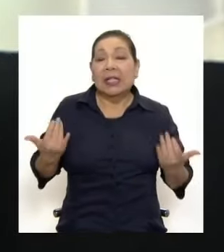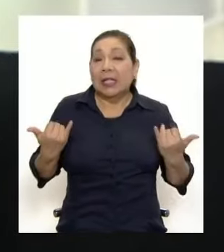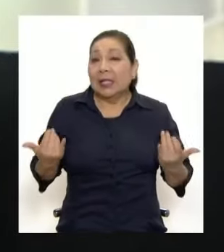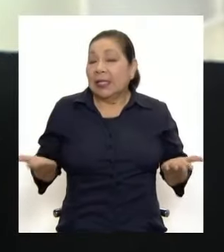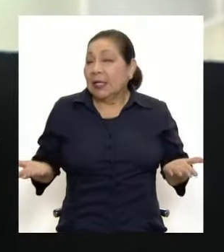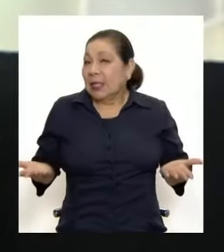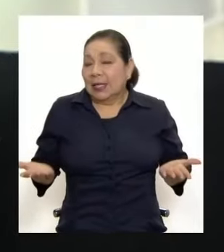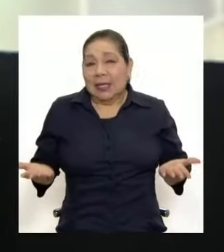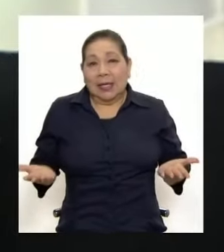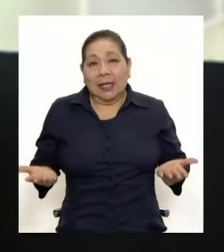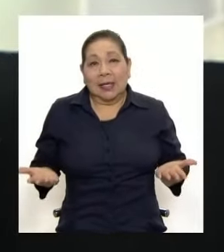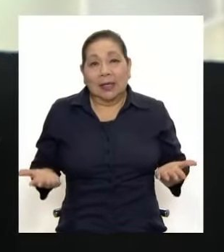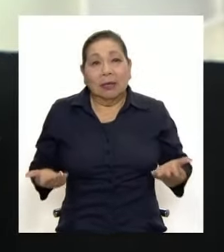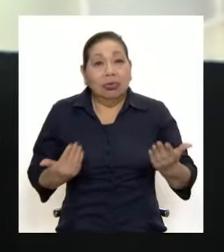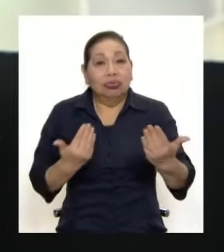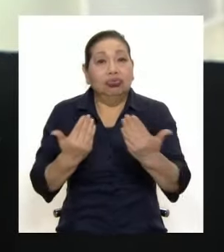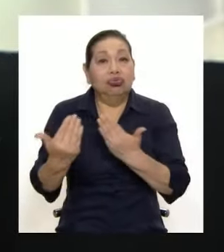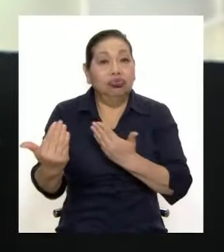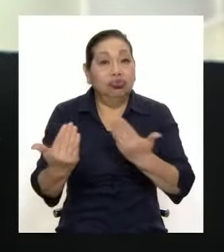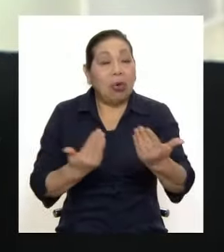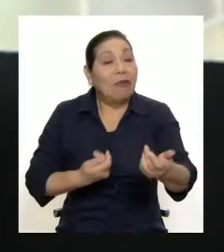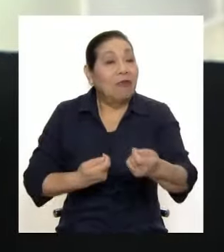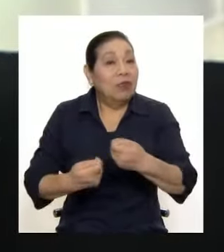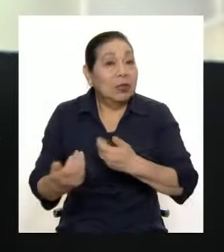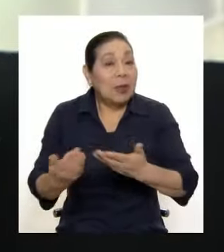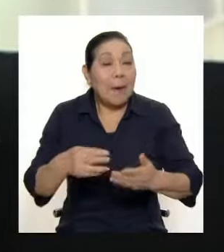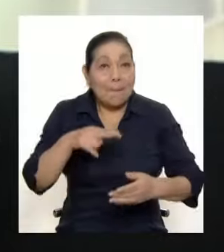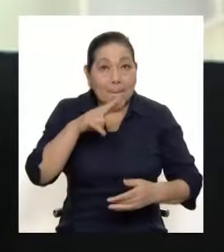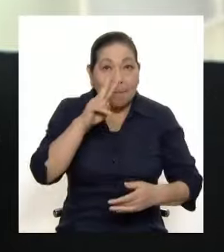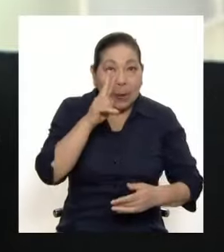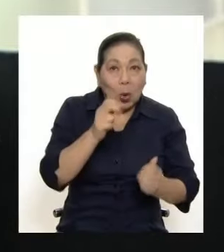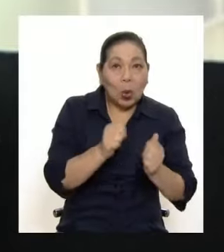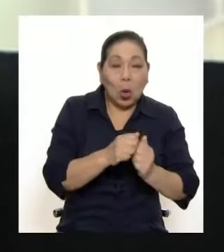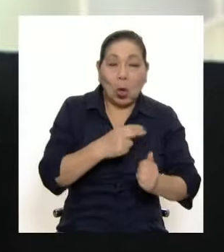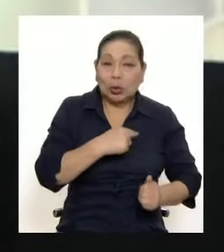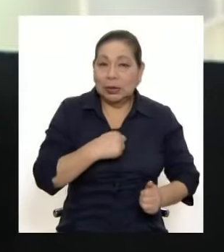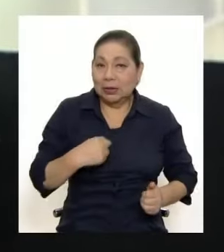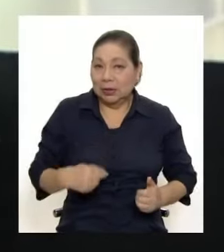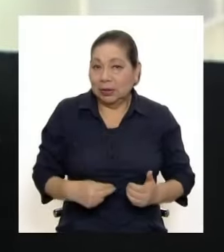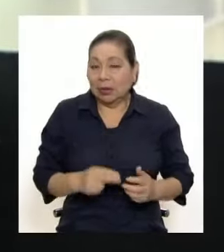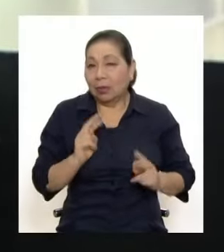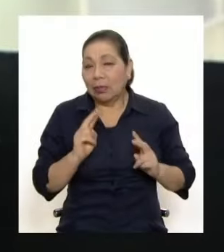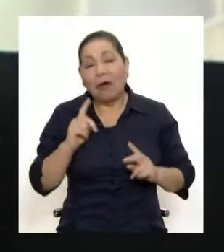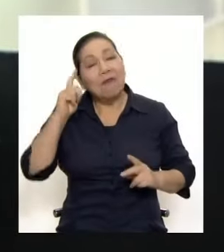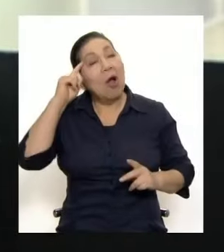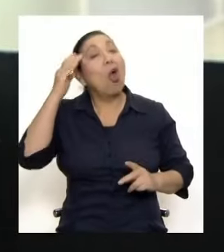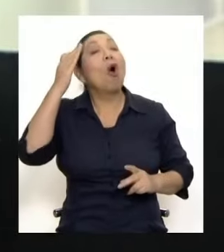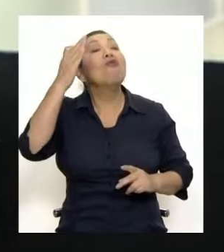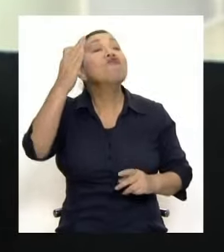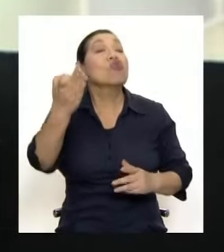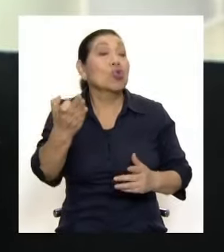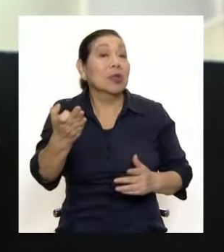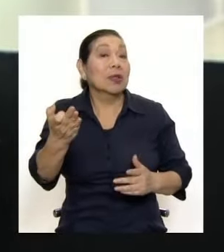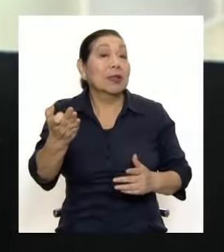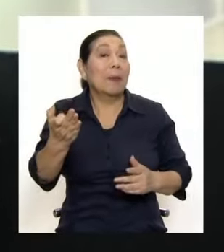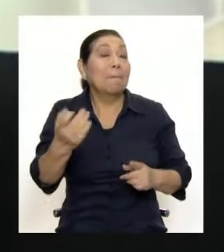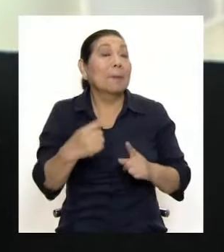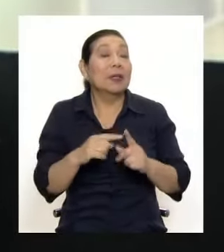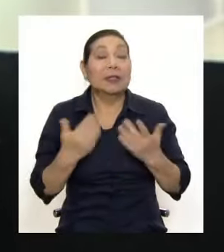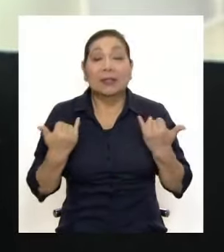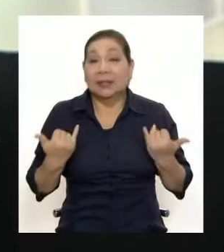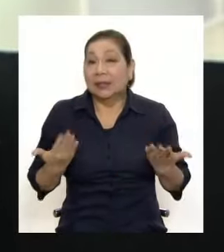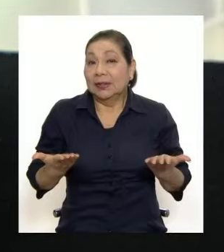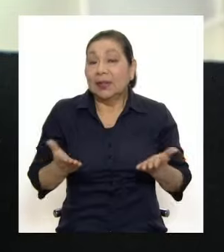estos estos intercambios comerciales entre Perú y China de lo que tenemos ahora y la mirada ya post no puesta en